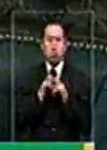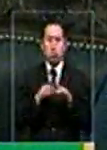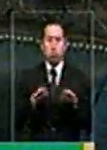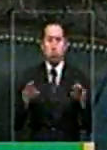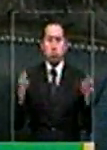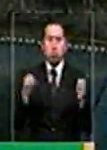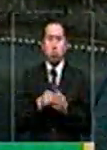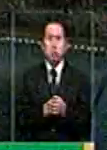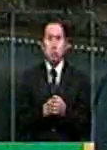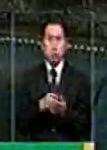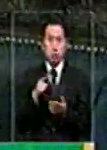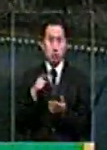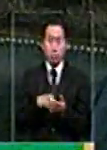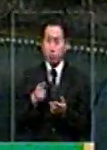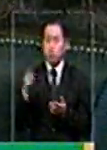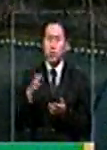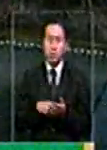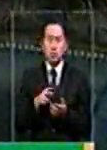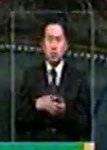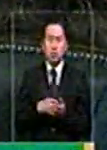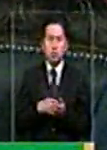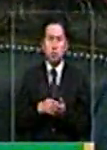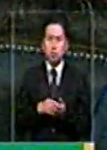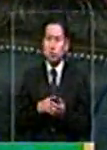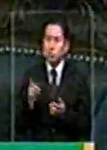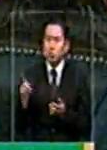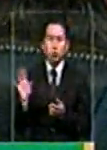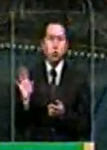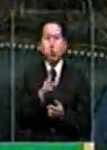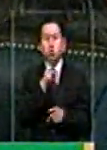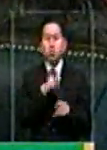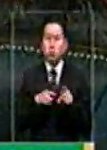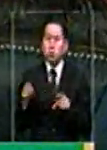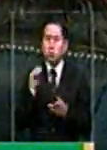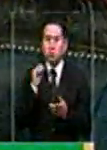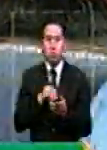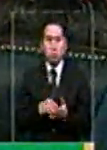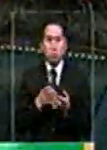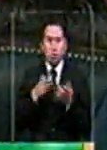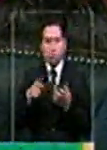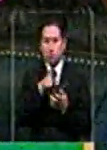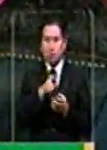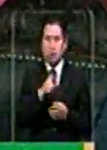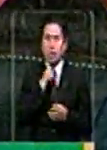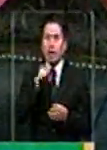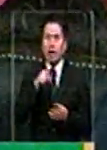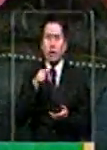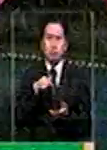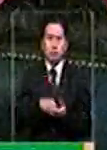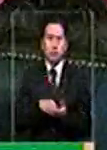que de alguna manera desearían que la opinión pública las tengan como ciertas.